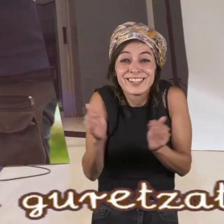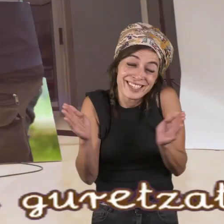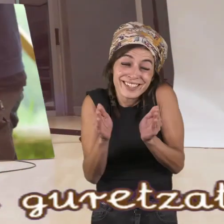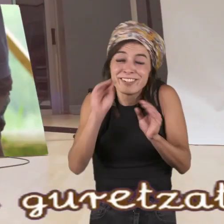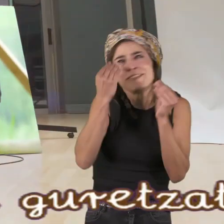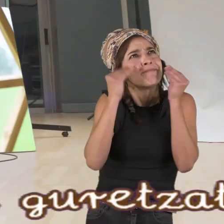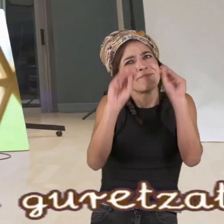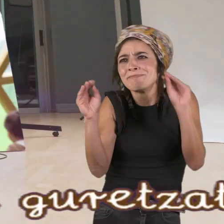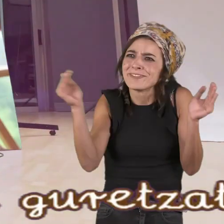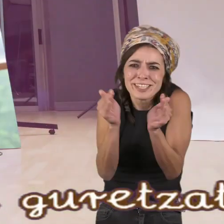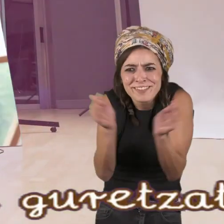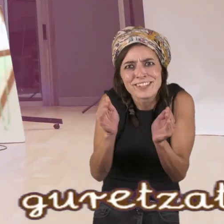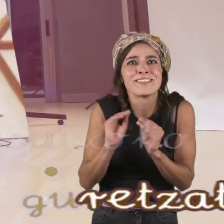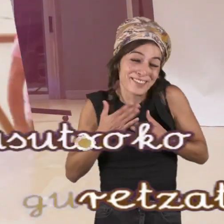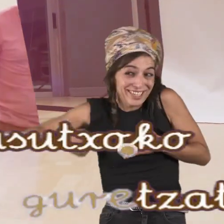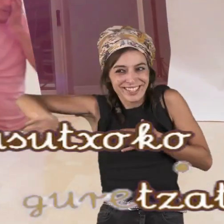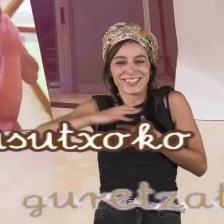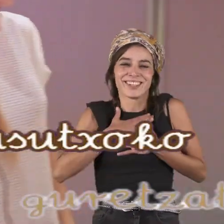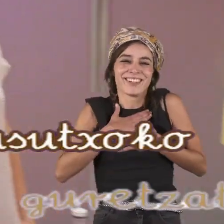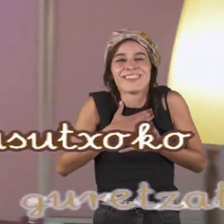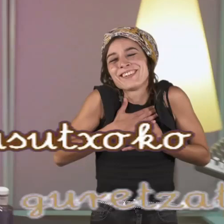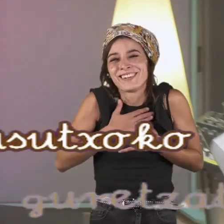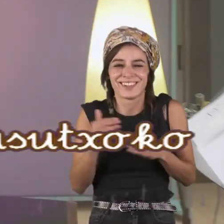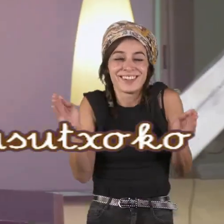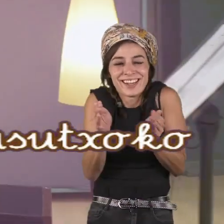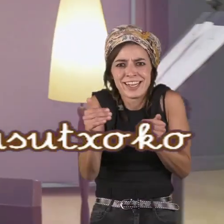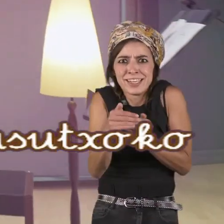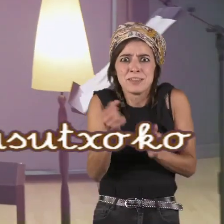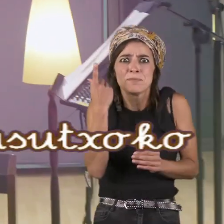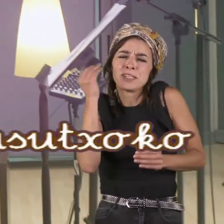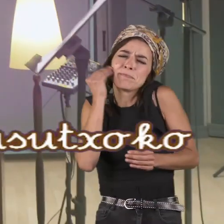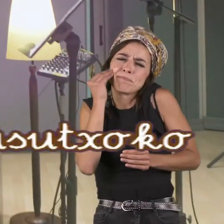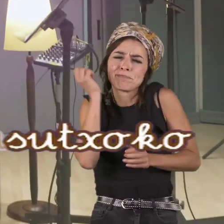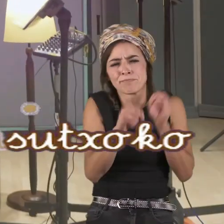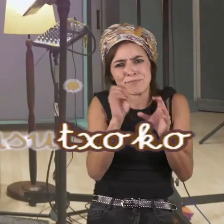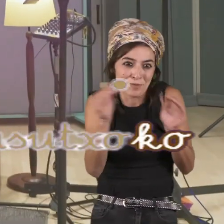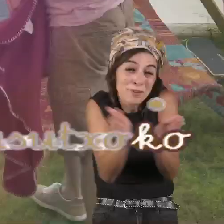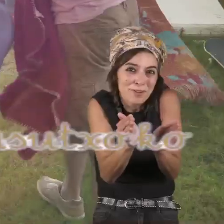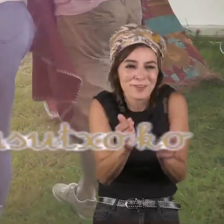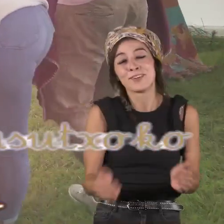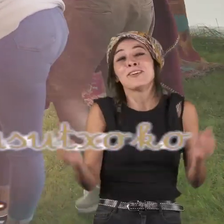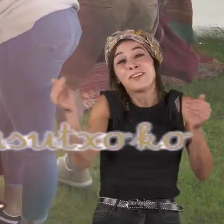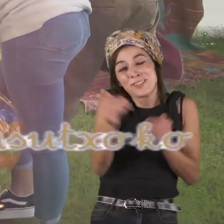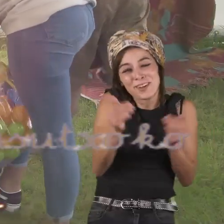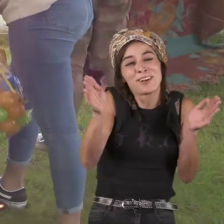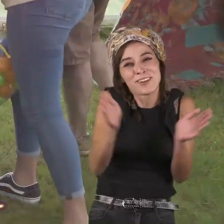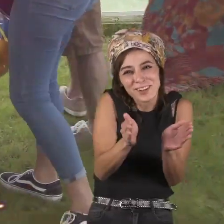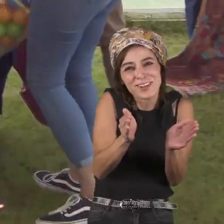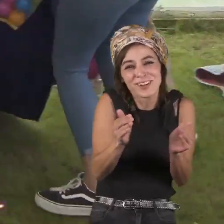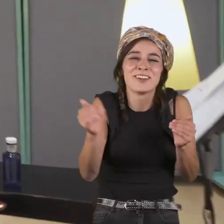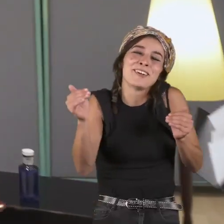Txokotxo, txukun txiki bat guretzat. Txokoa, mila musu txoko,